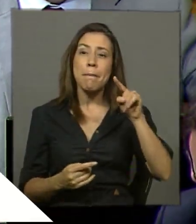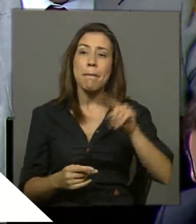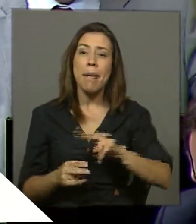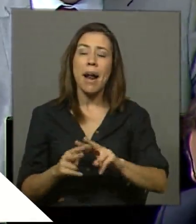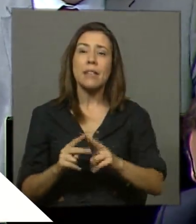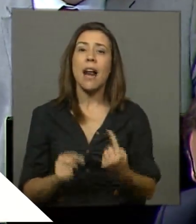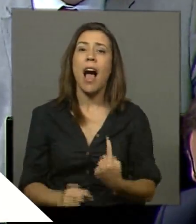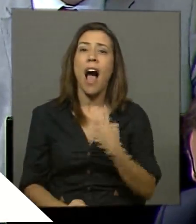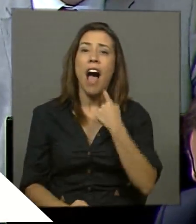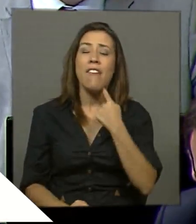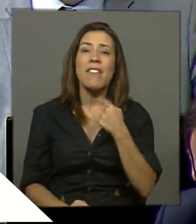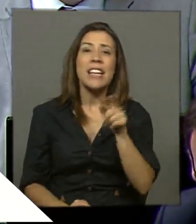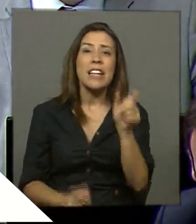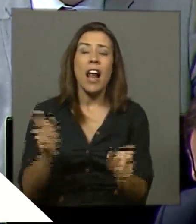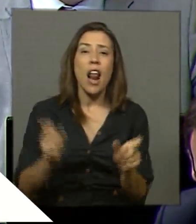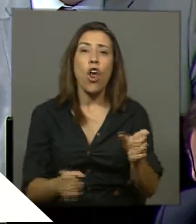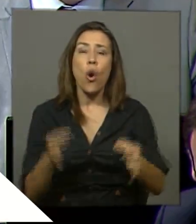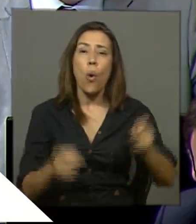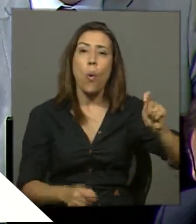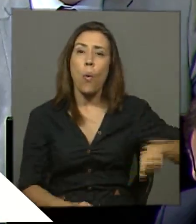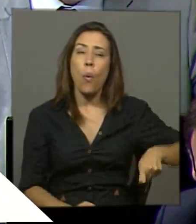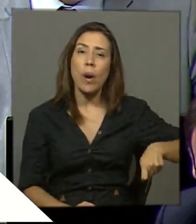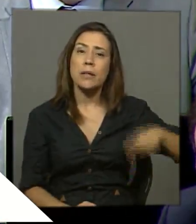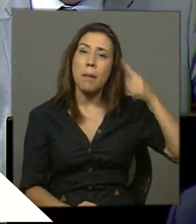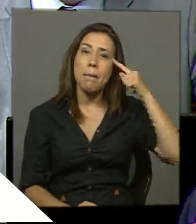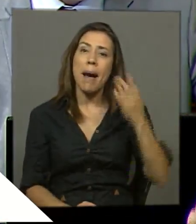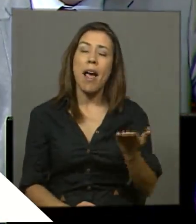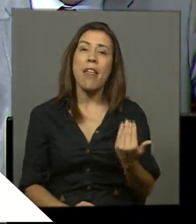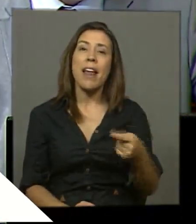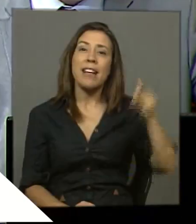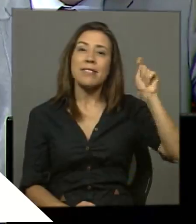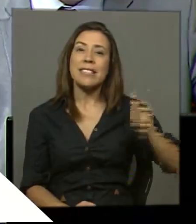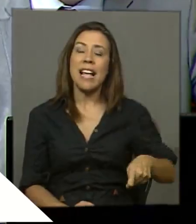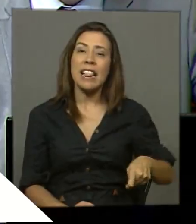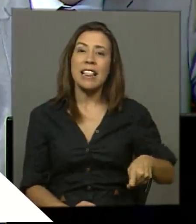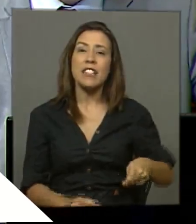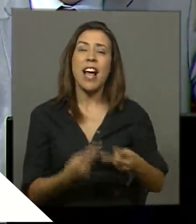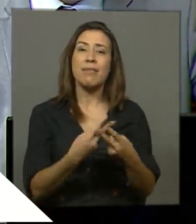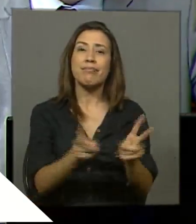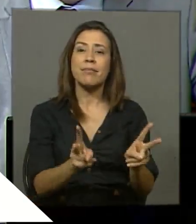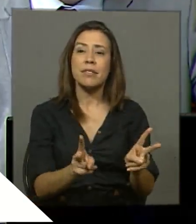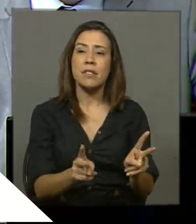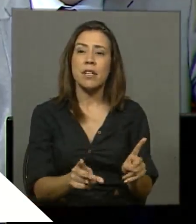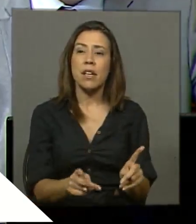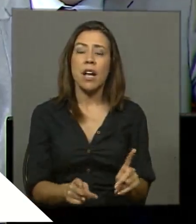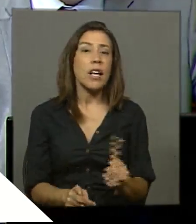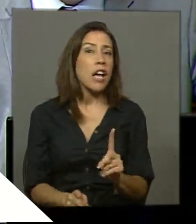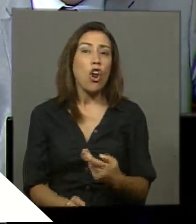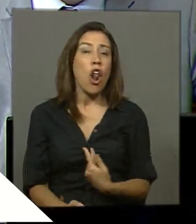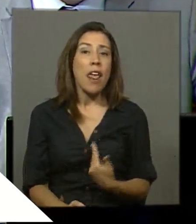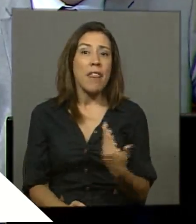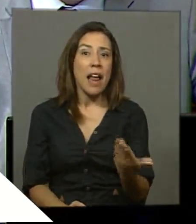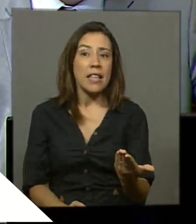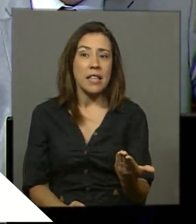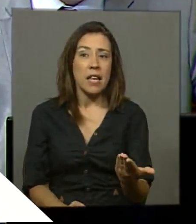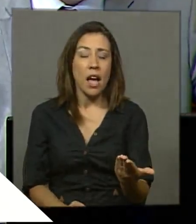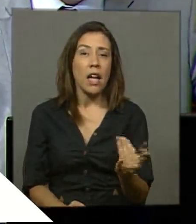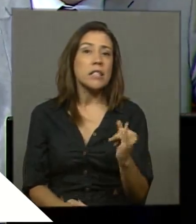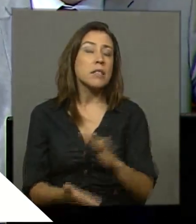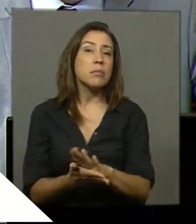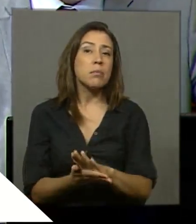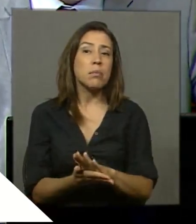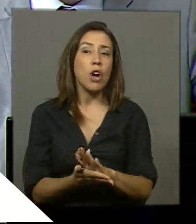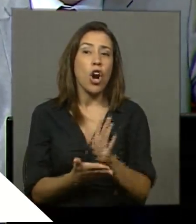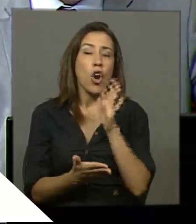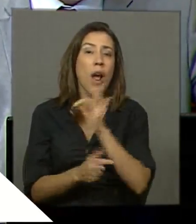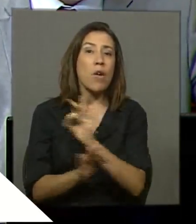perjuicio de los jueces con el objeto de obtener una sentencia absolutoria que no obtendrían en el evento de